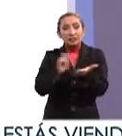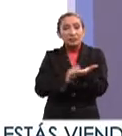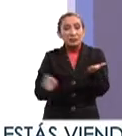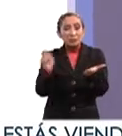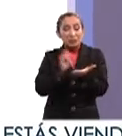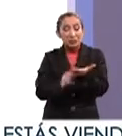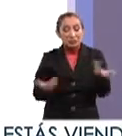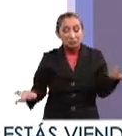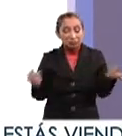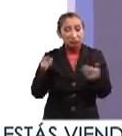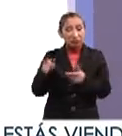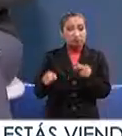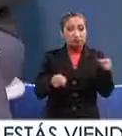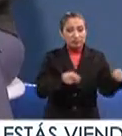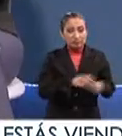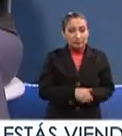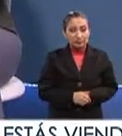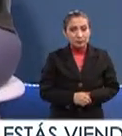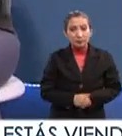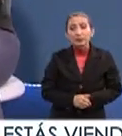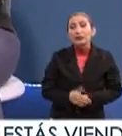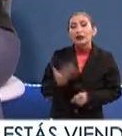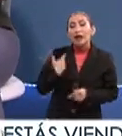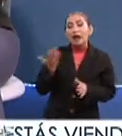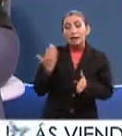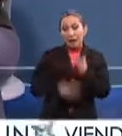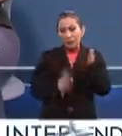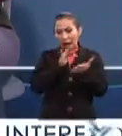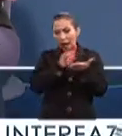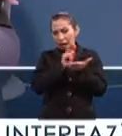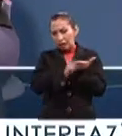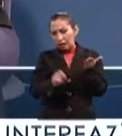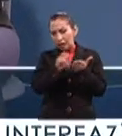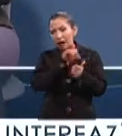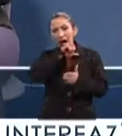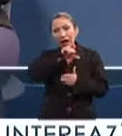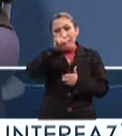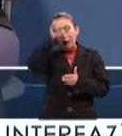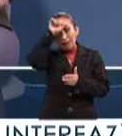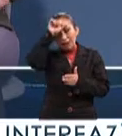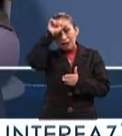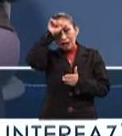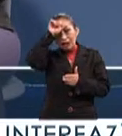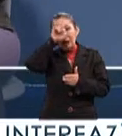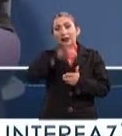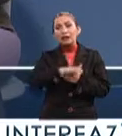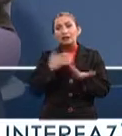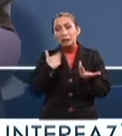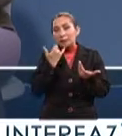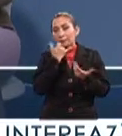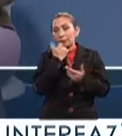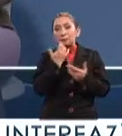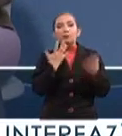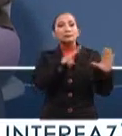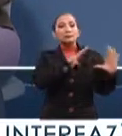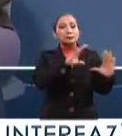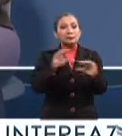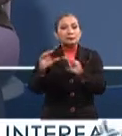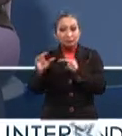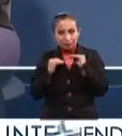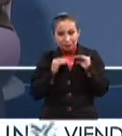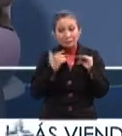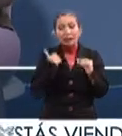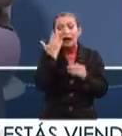no saben leer ni escribir. El analfabetismo constituye un proceso, la alfabetización más